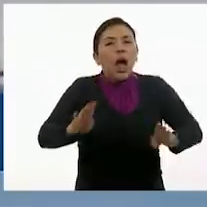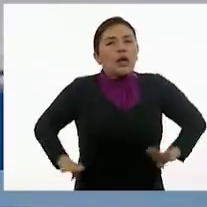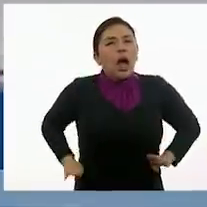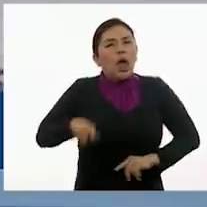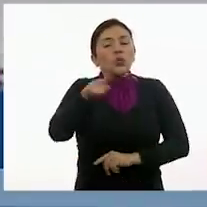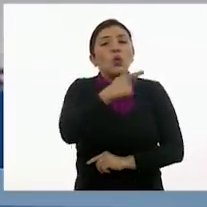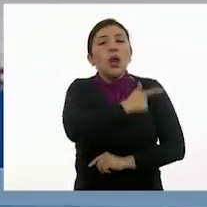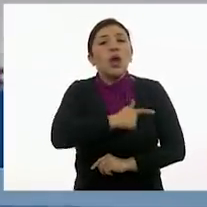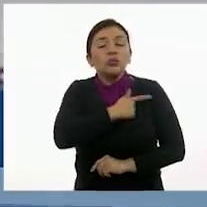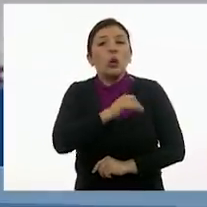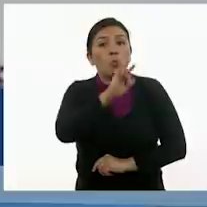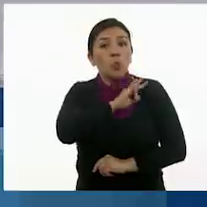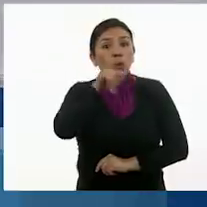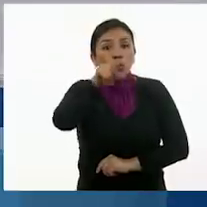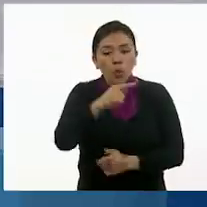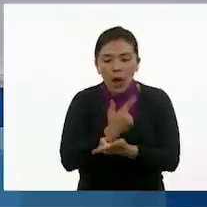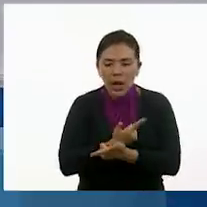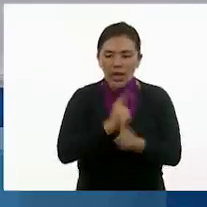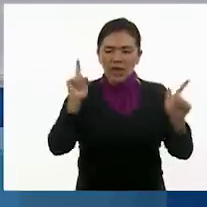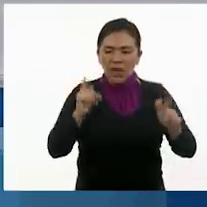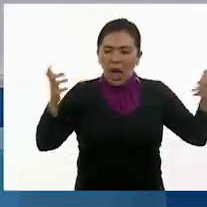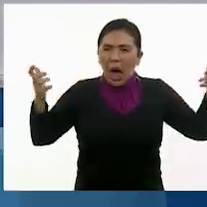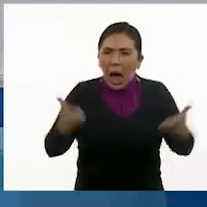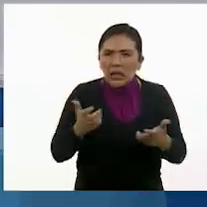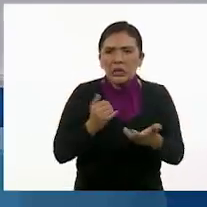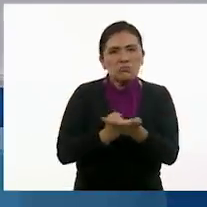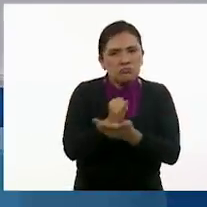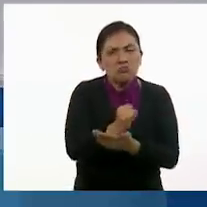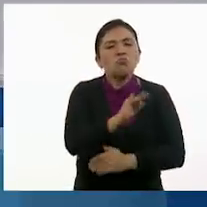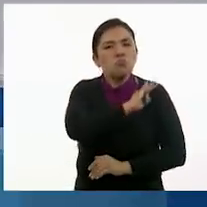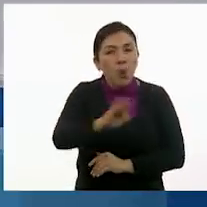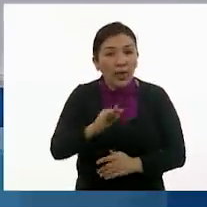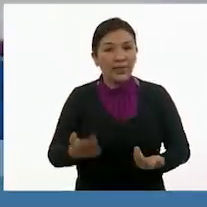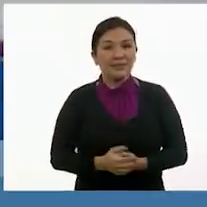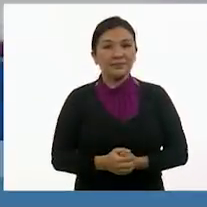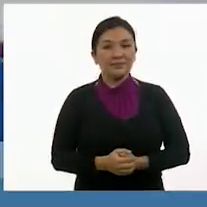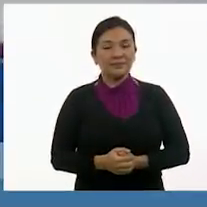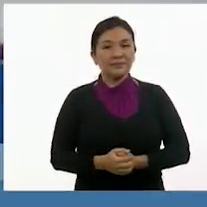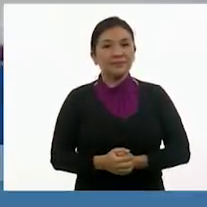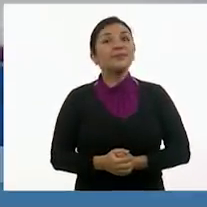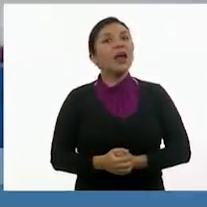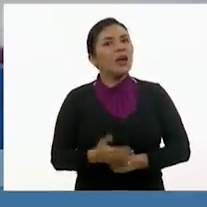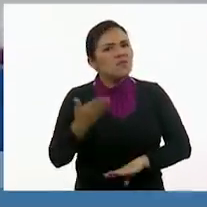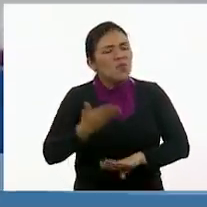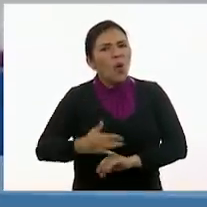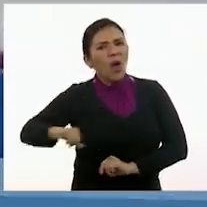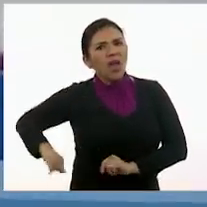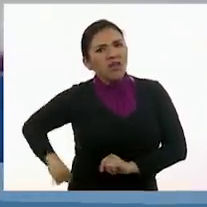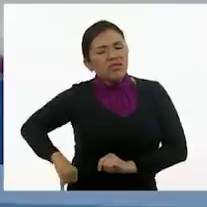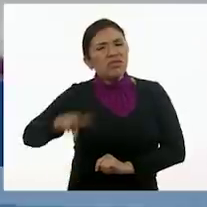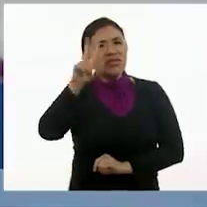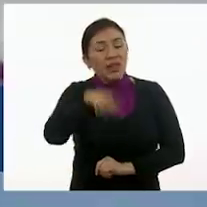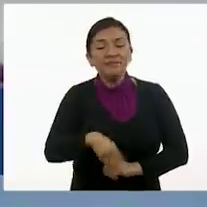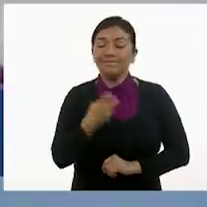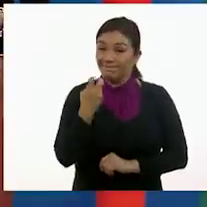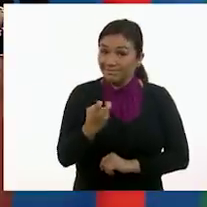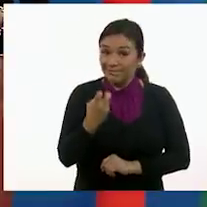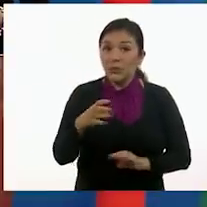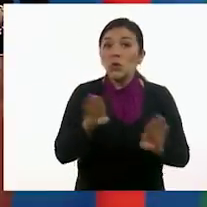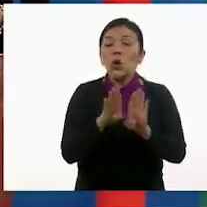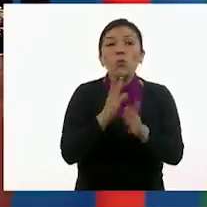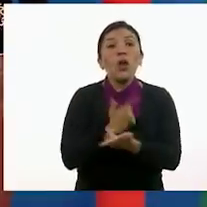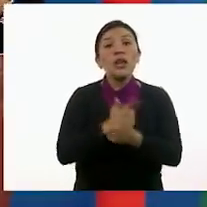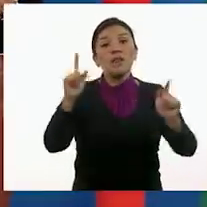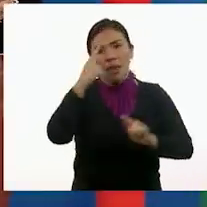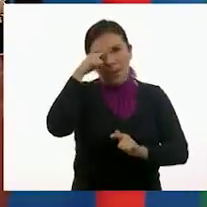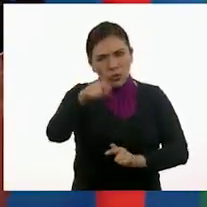la libertad y el derecho de hacerlo. ¿Qué te parece? ¡Qué interesante! Claro, como la libertad